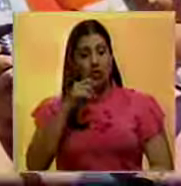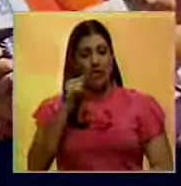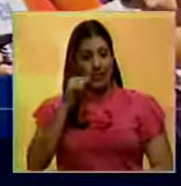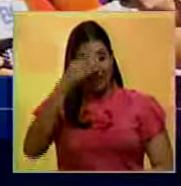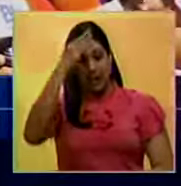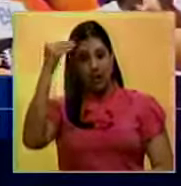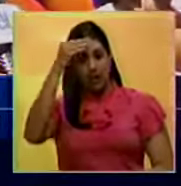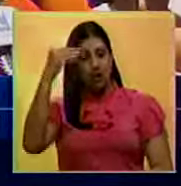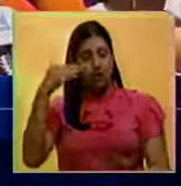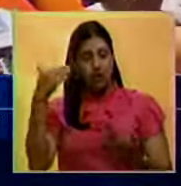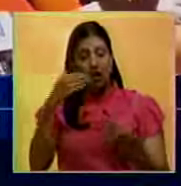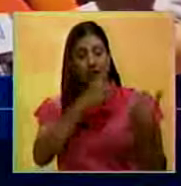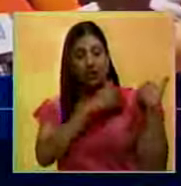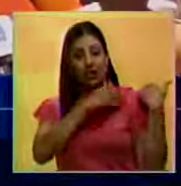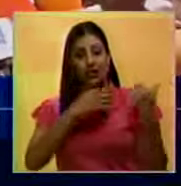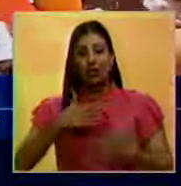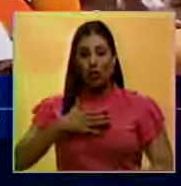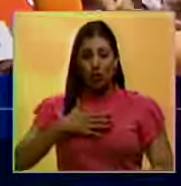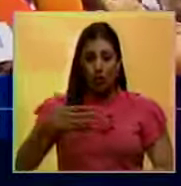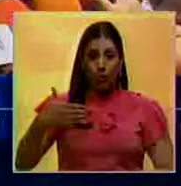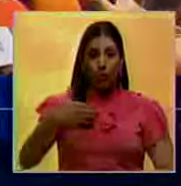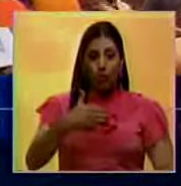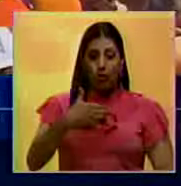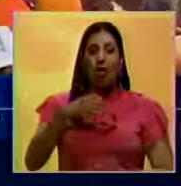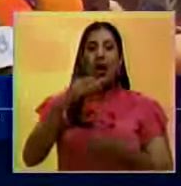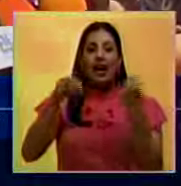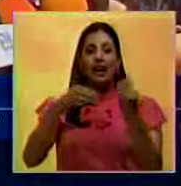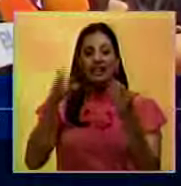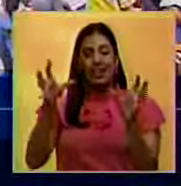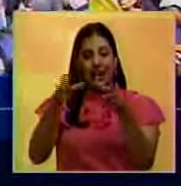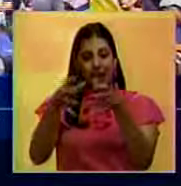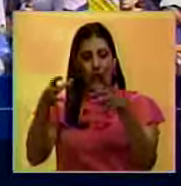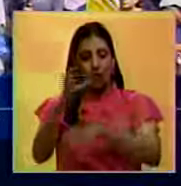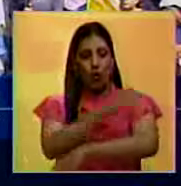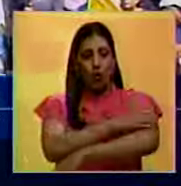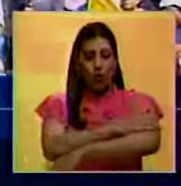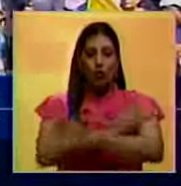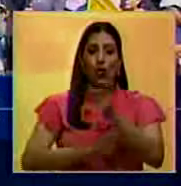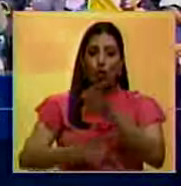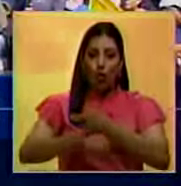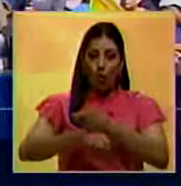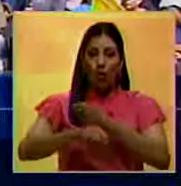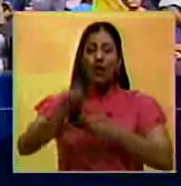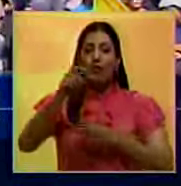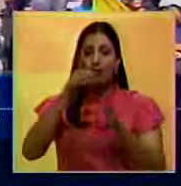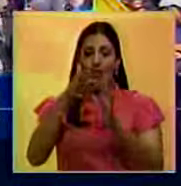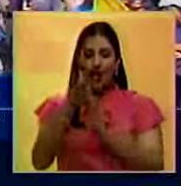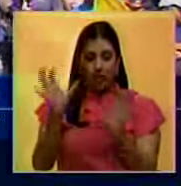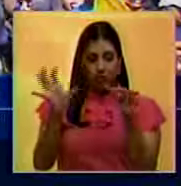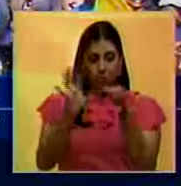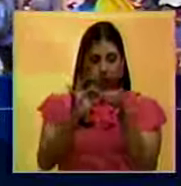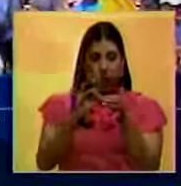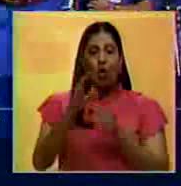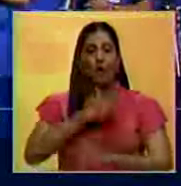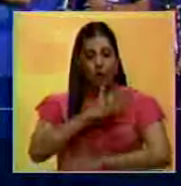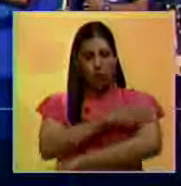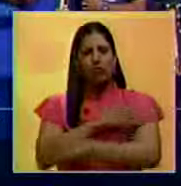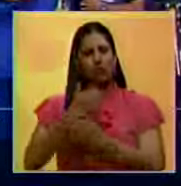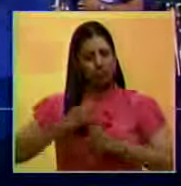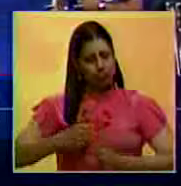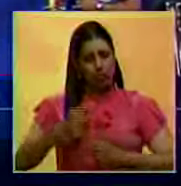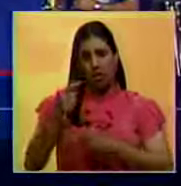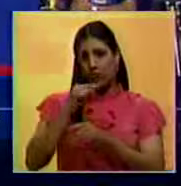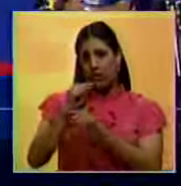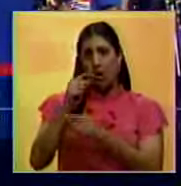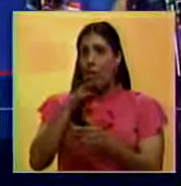los representantes de la MUD en las reuniones celebradas entre el gobierno y la oposición, dijo que la alianza opositora se mantiene firme en sus peticiones y que